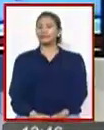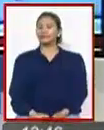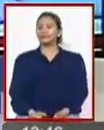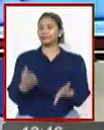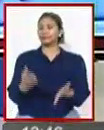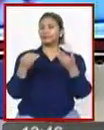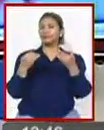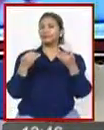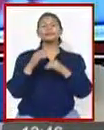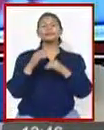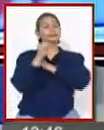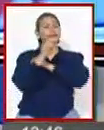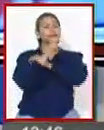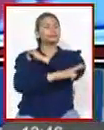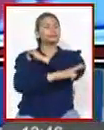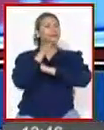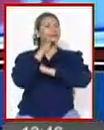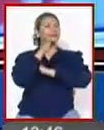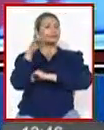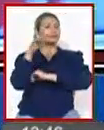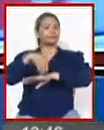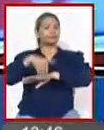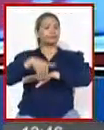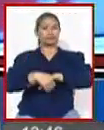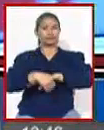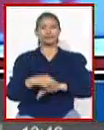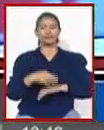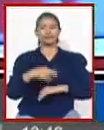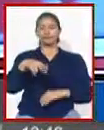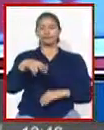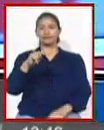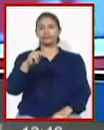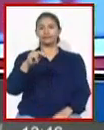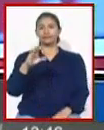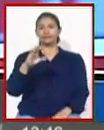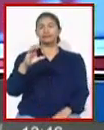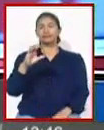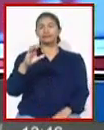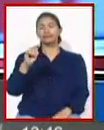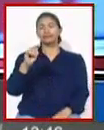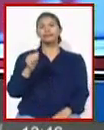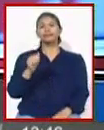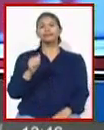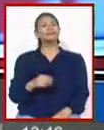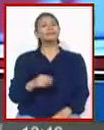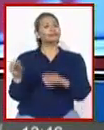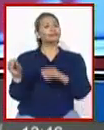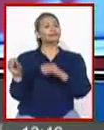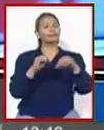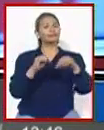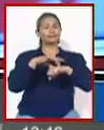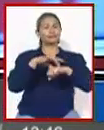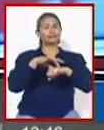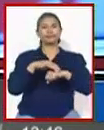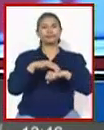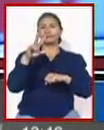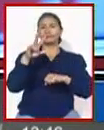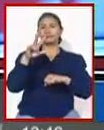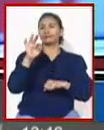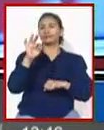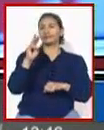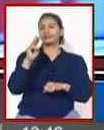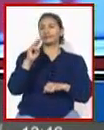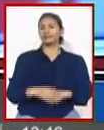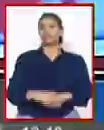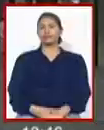Revisamos el panorama nacional. Anoche en el municipio de Punata, en el departamento de Cochabamba, se registró un sismo de 3.2 en la escala de